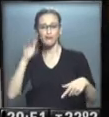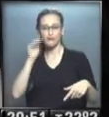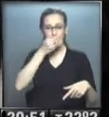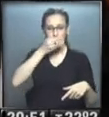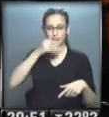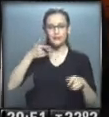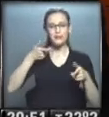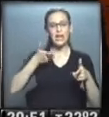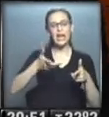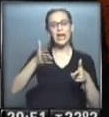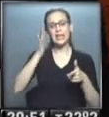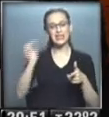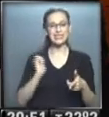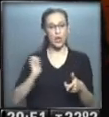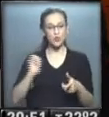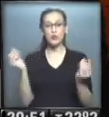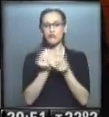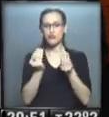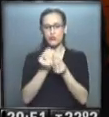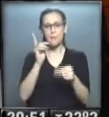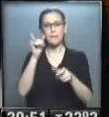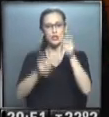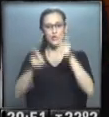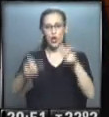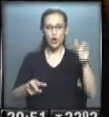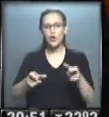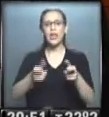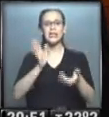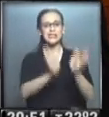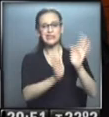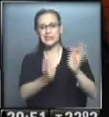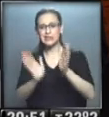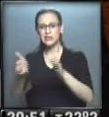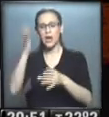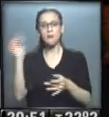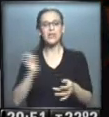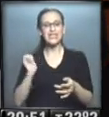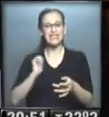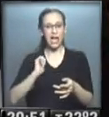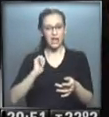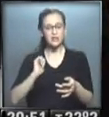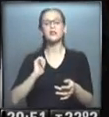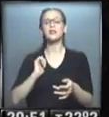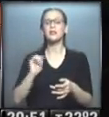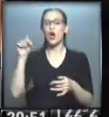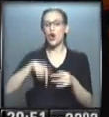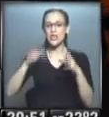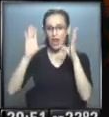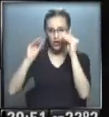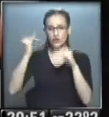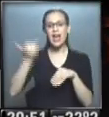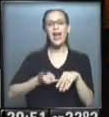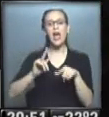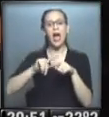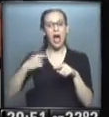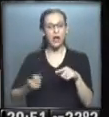dictadura, donde miles de personas padecieron los excesos de los militares y donde esta noche se está haciendo este acto